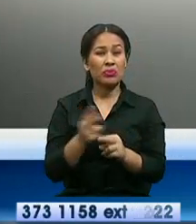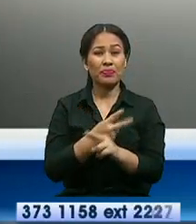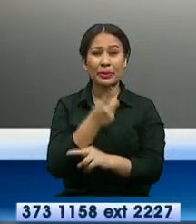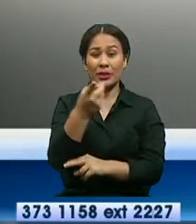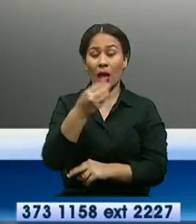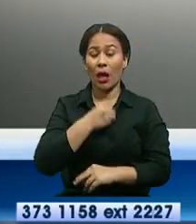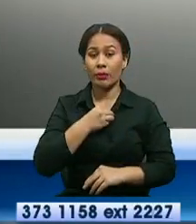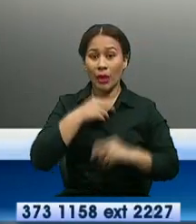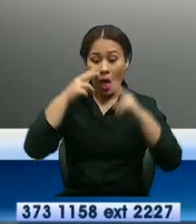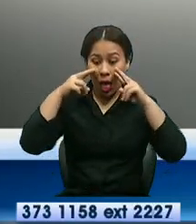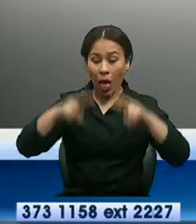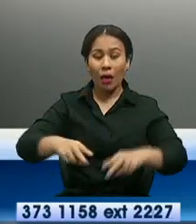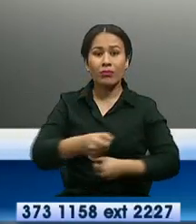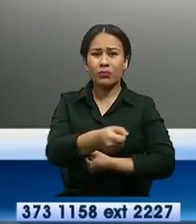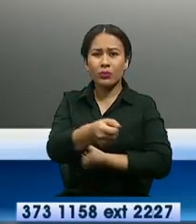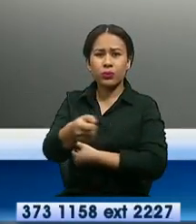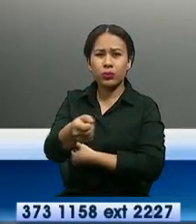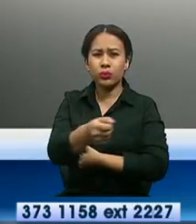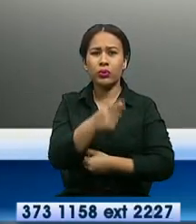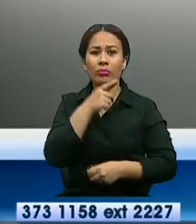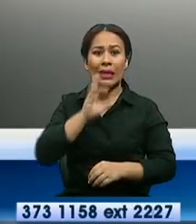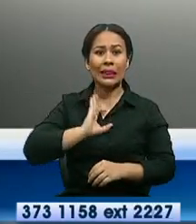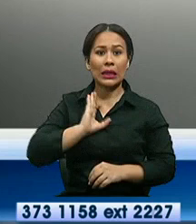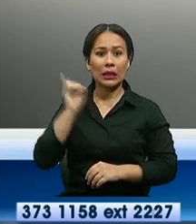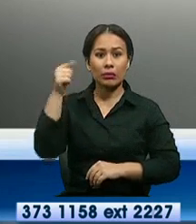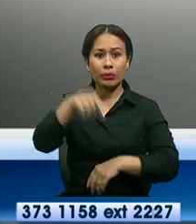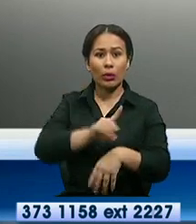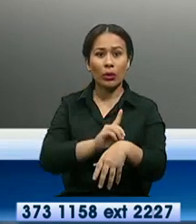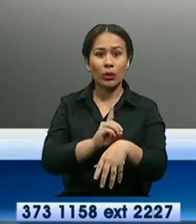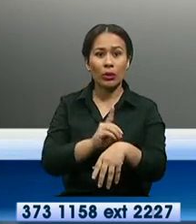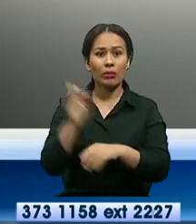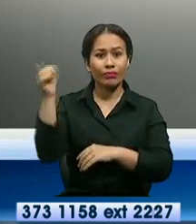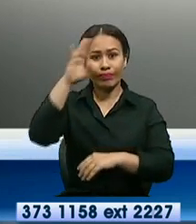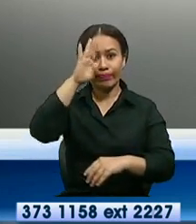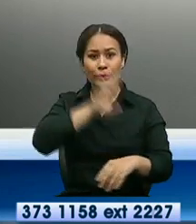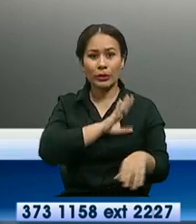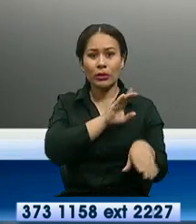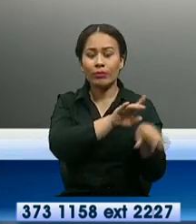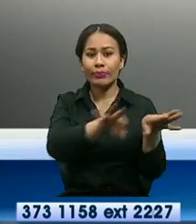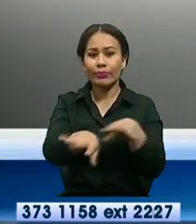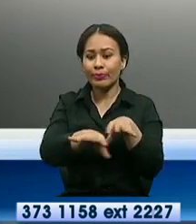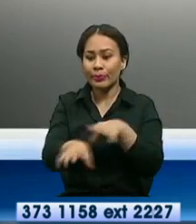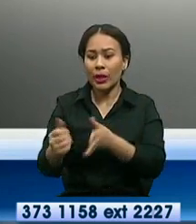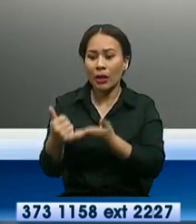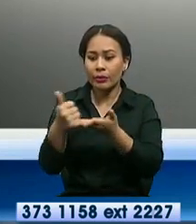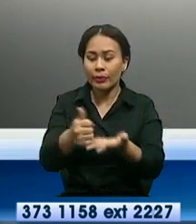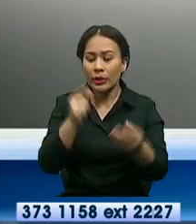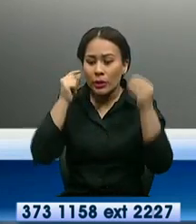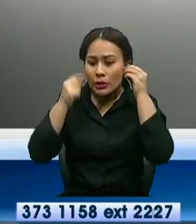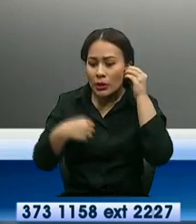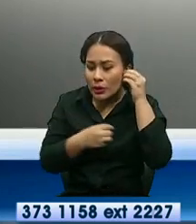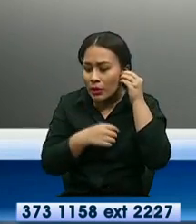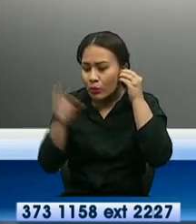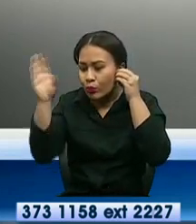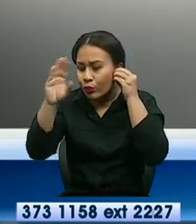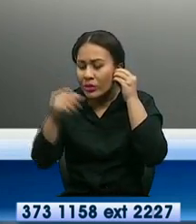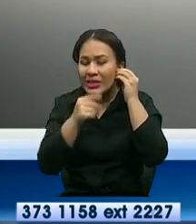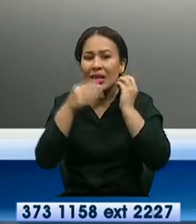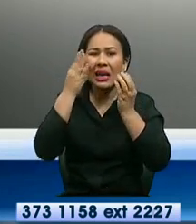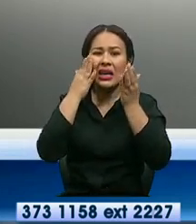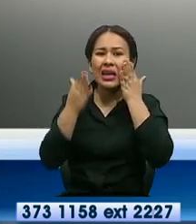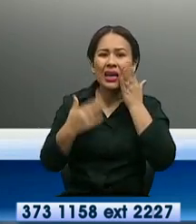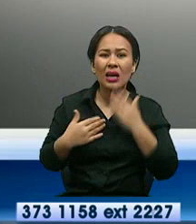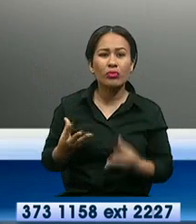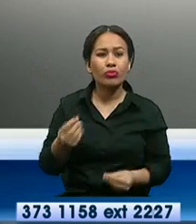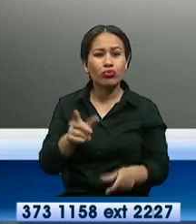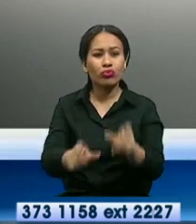la catástrofe. Bomberos, paramédicos, asistentes, policías y demás autoridades de socorro se hicieron presentes para ayudar a las víctimas, heridos y